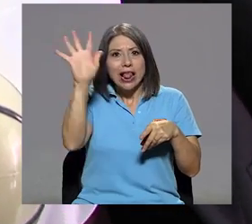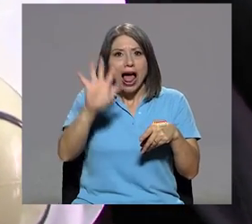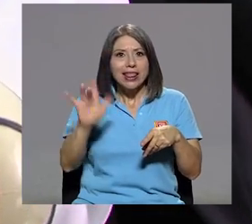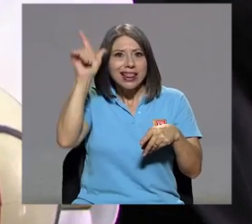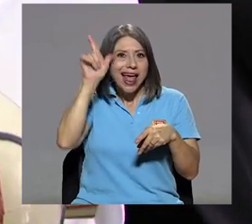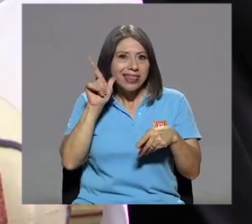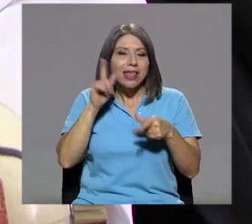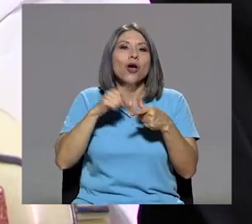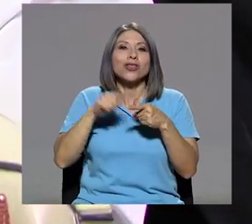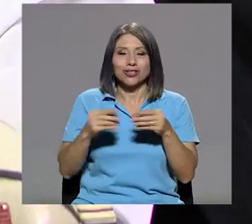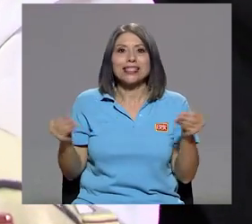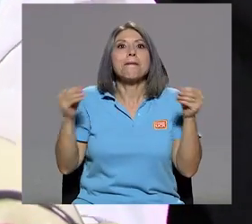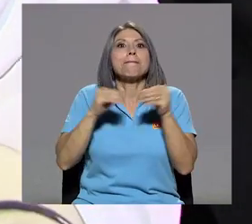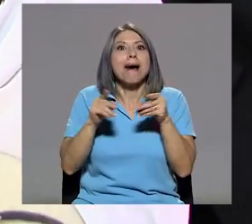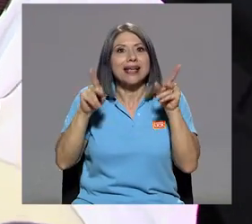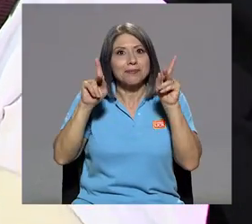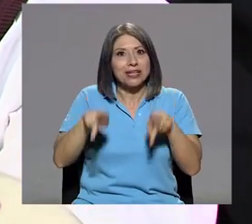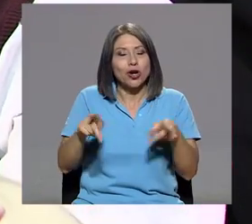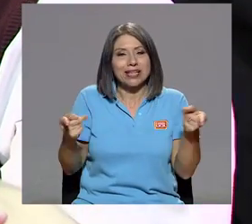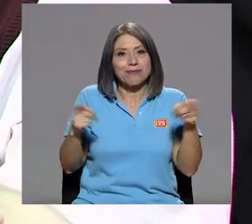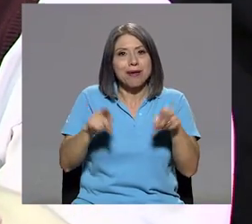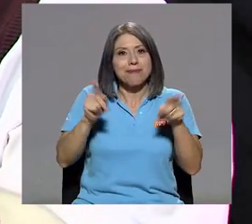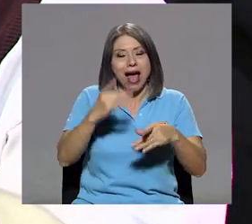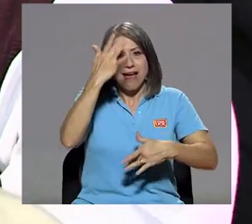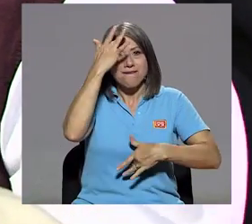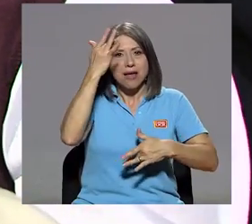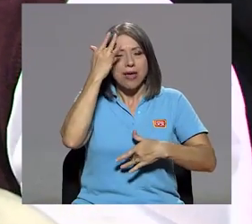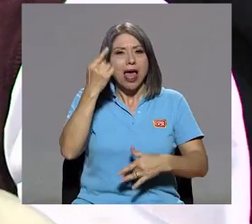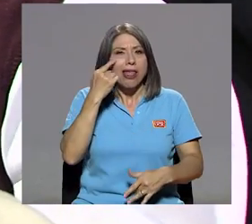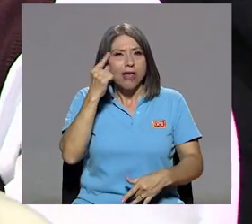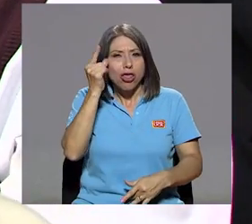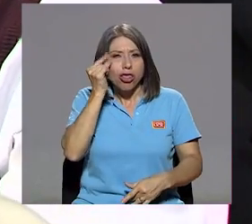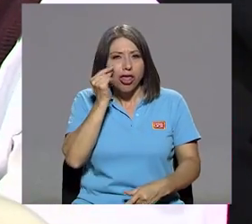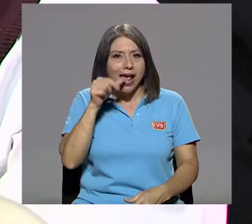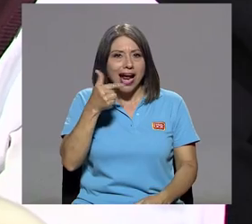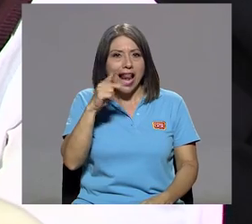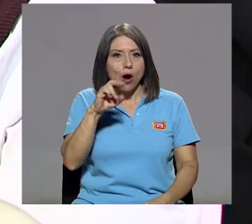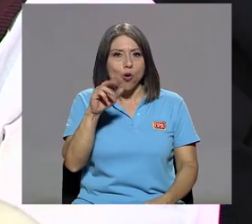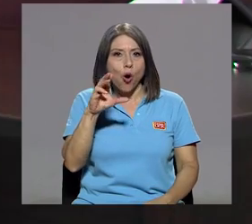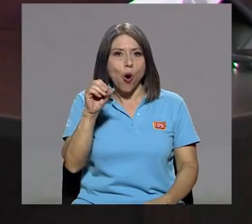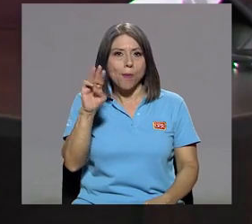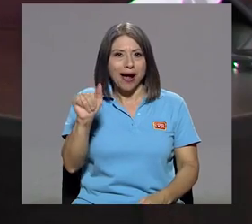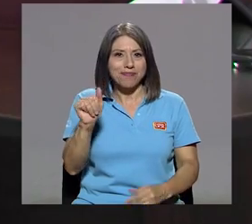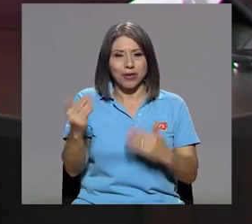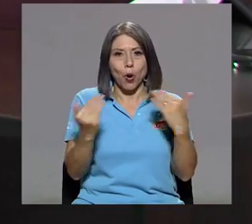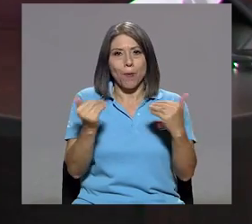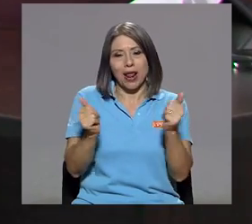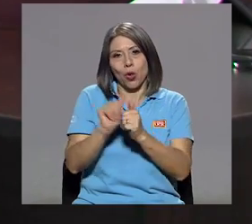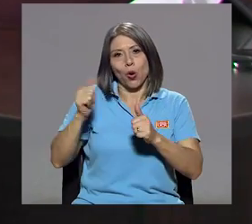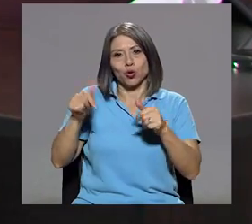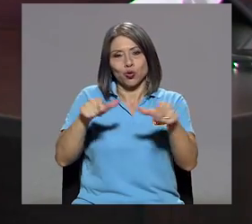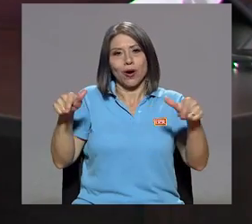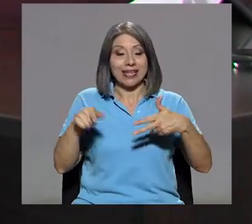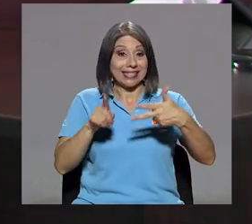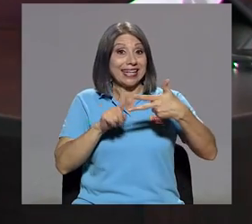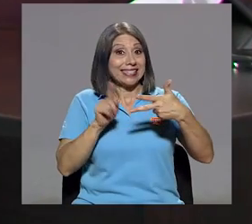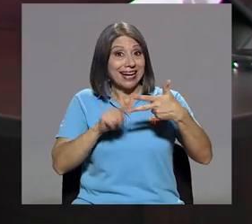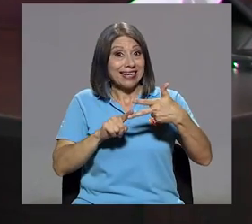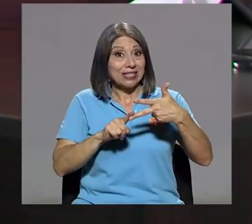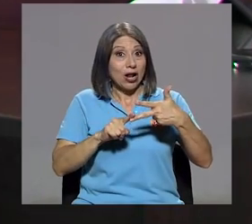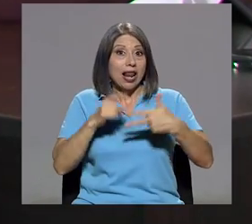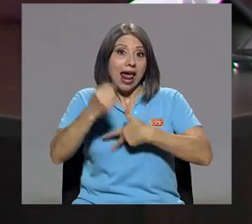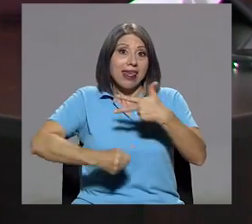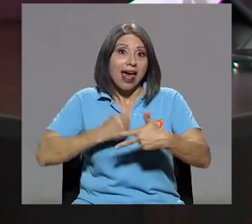atlántica, pues uno esperaría encontrar más casos, ¿verdad?, que en otras áreas del país. La tercera razón es la